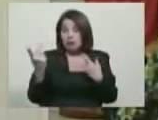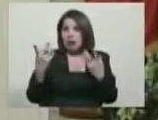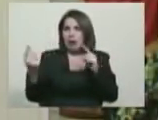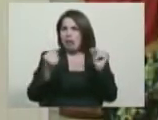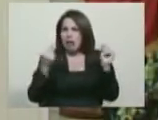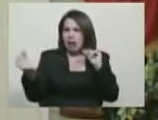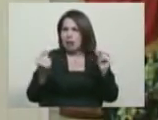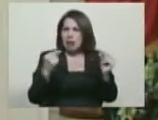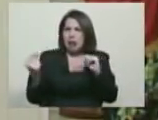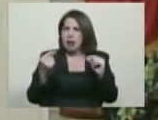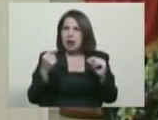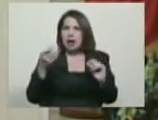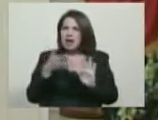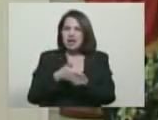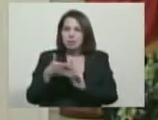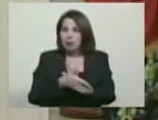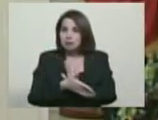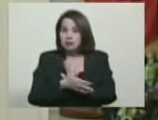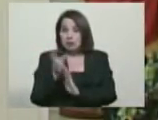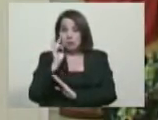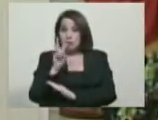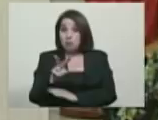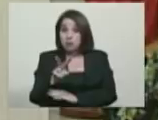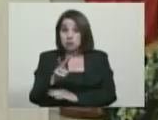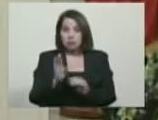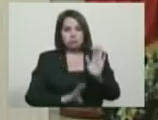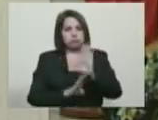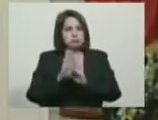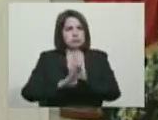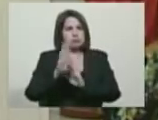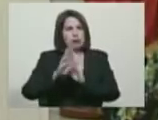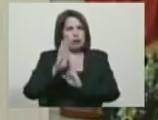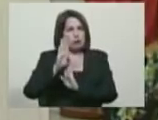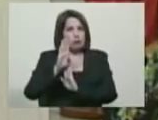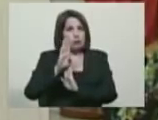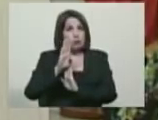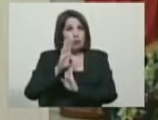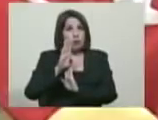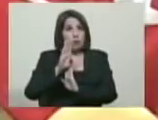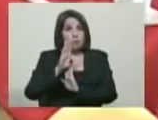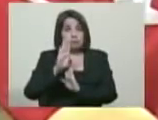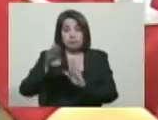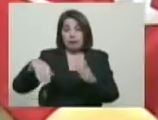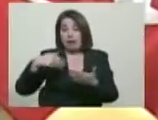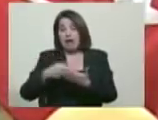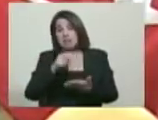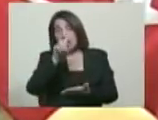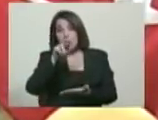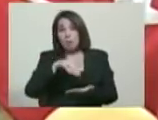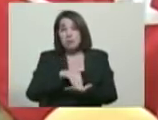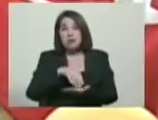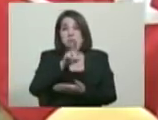hemos visto el desarrollo de nuestra relación hasta el 2025-2030.